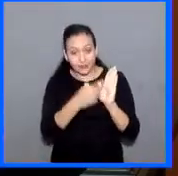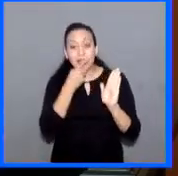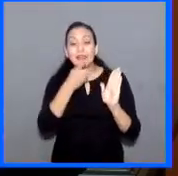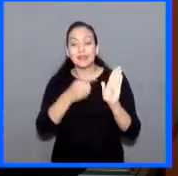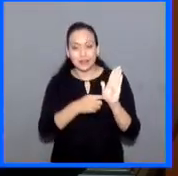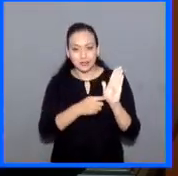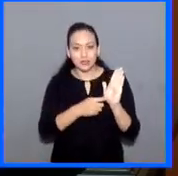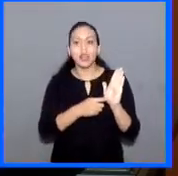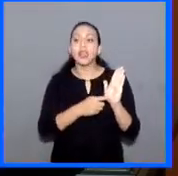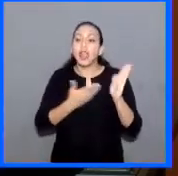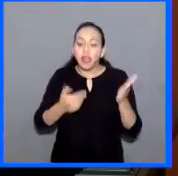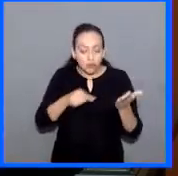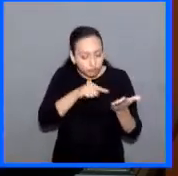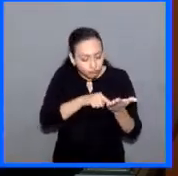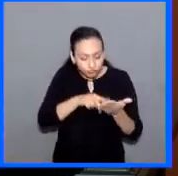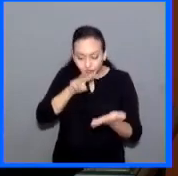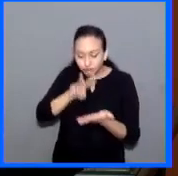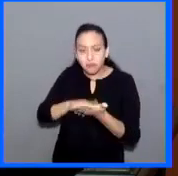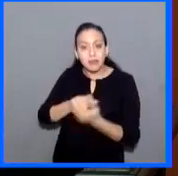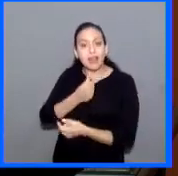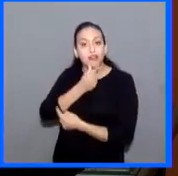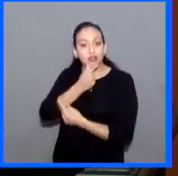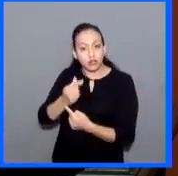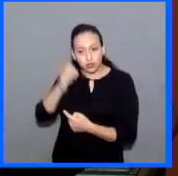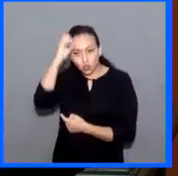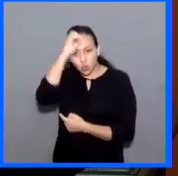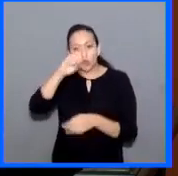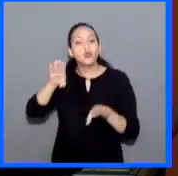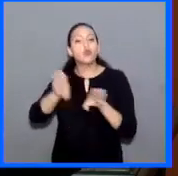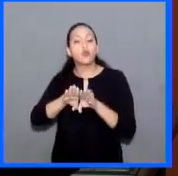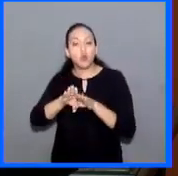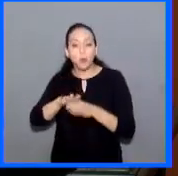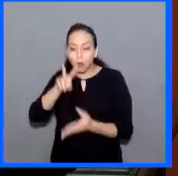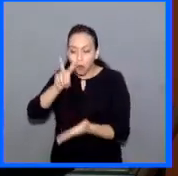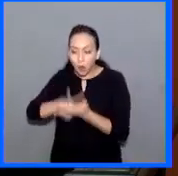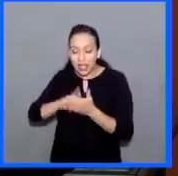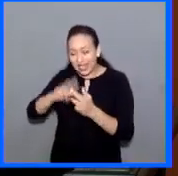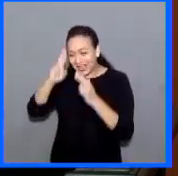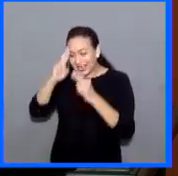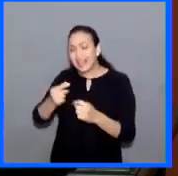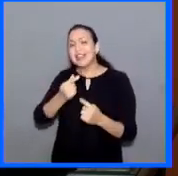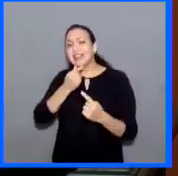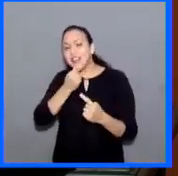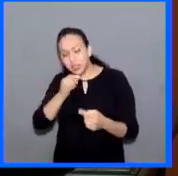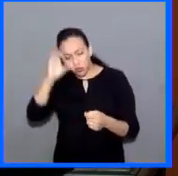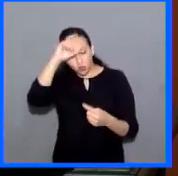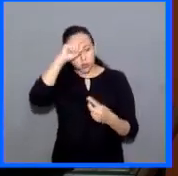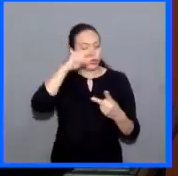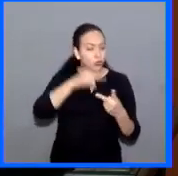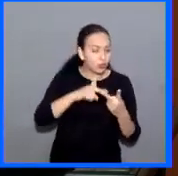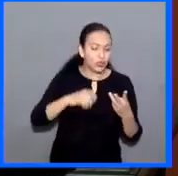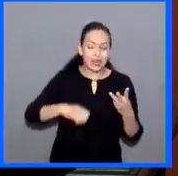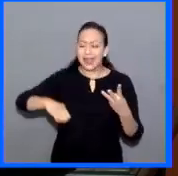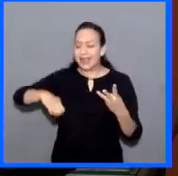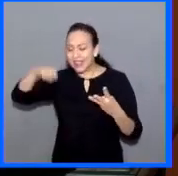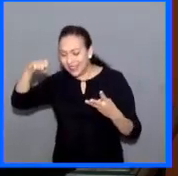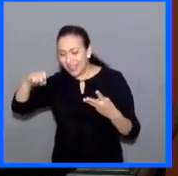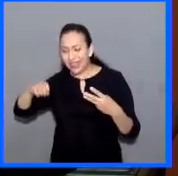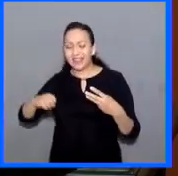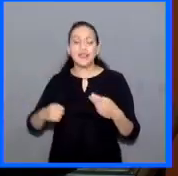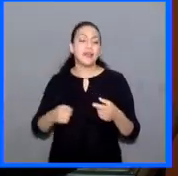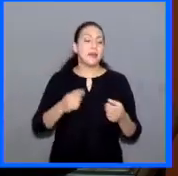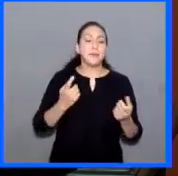interés superior de la niñez con enfoques interseccional e intercultural, ampliando la protección de infancias